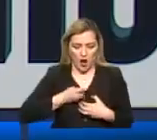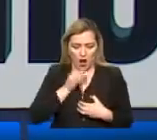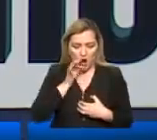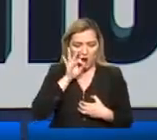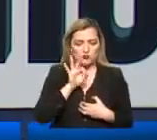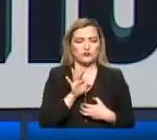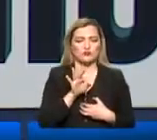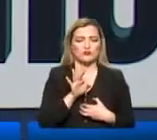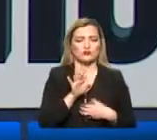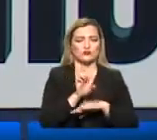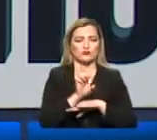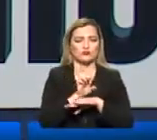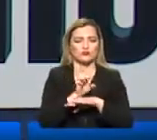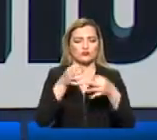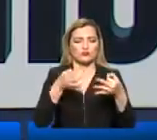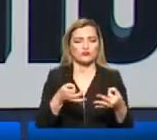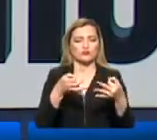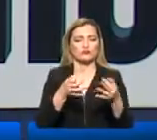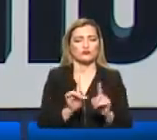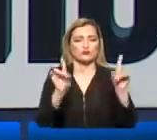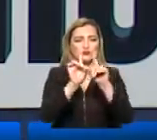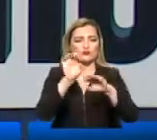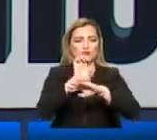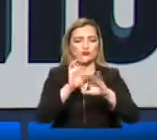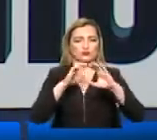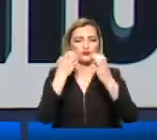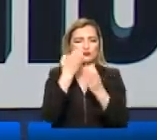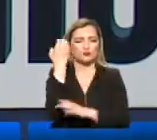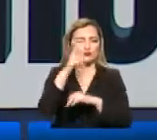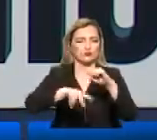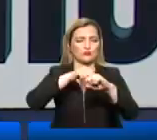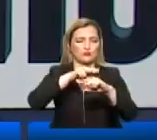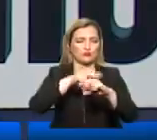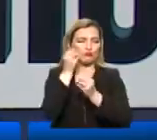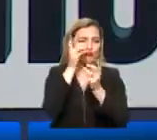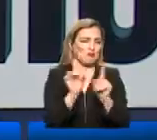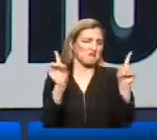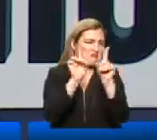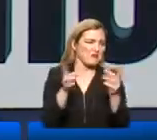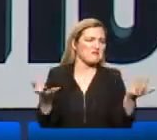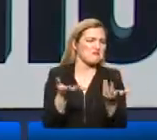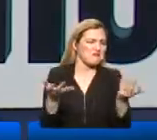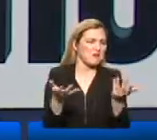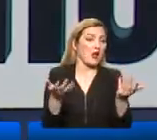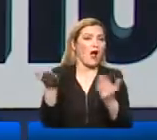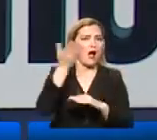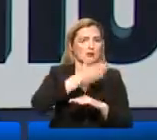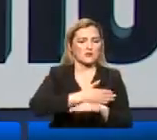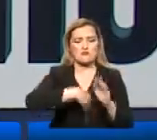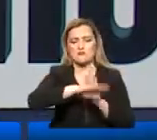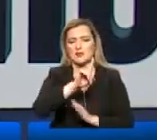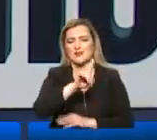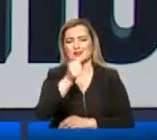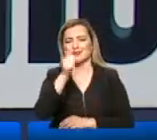han registrado hasta la fecha, según las autoridades del COE Nacional, quienes además señalan que estos datos se desprenden luego de tomar más